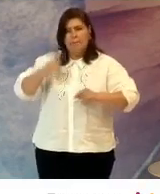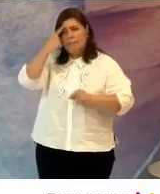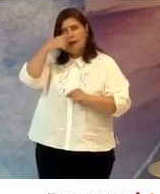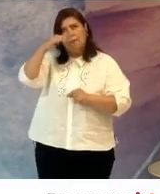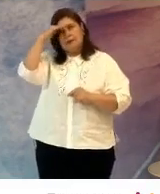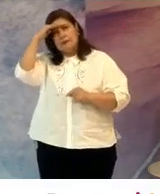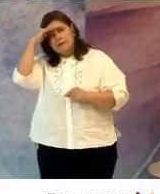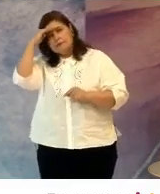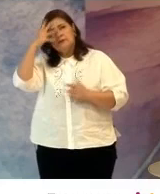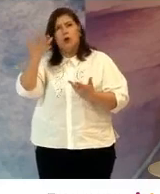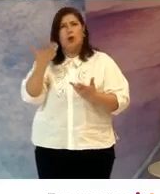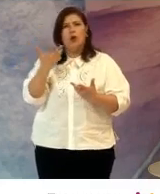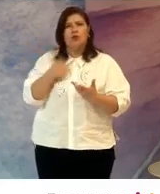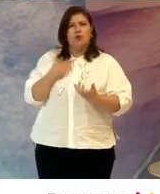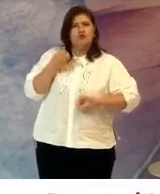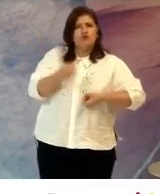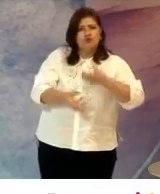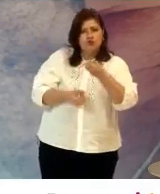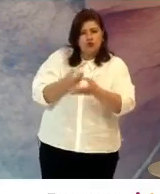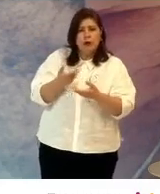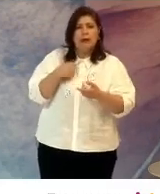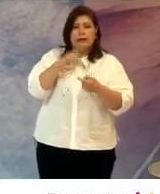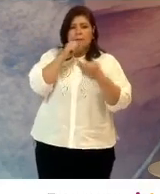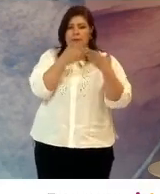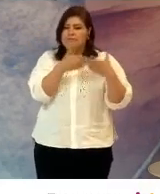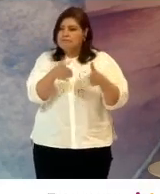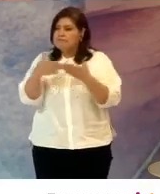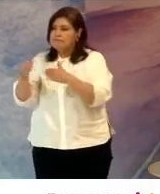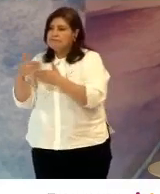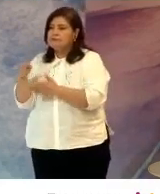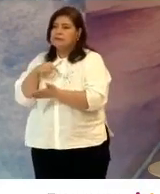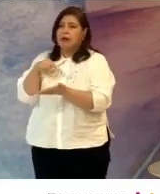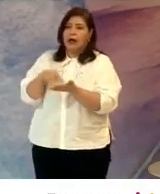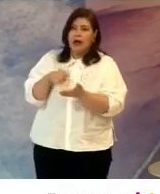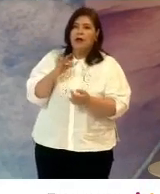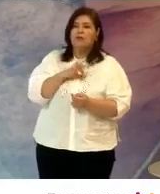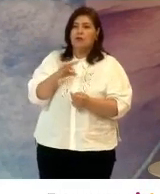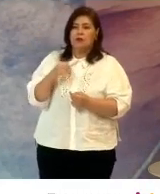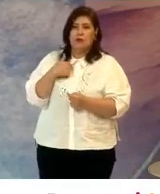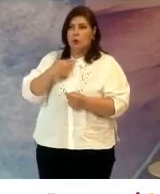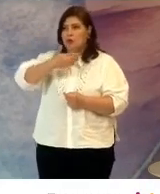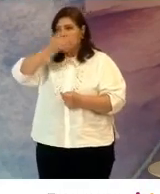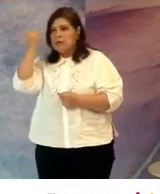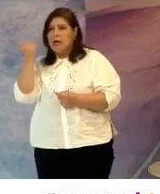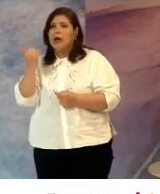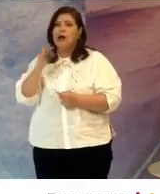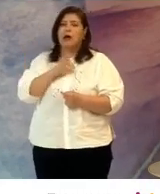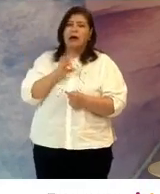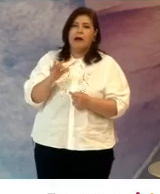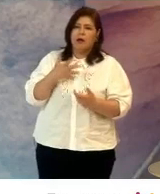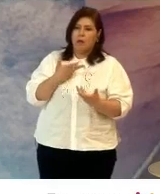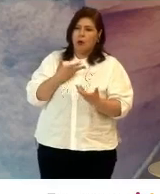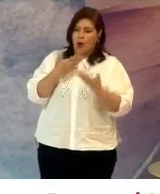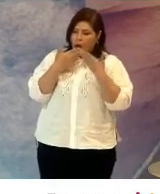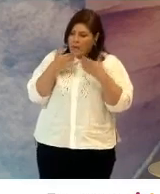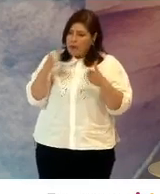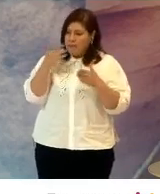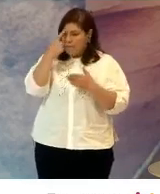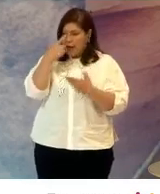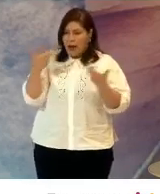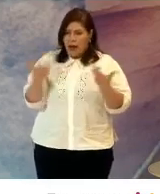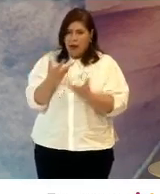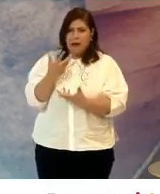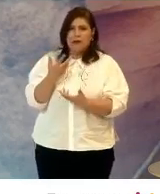contribución, dónde abrimos espacio a aquellos que saben lo que nosotros no sabemos, cómo nos abrimos a actuar en colectivo con mucho